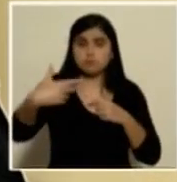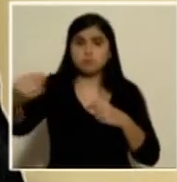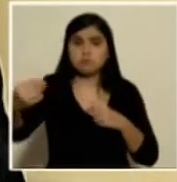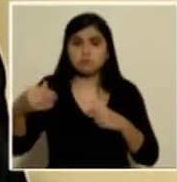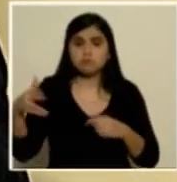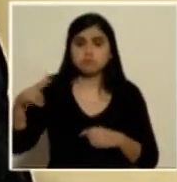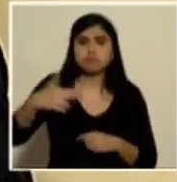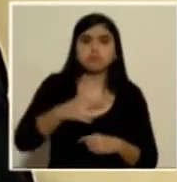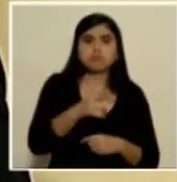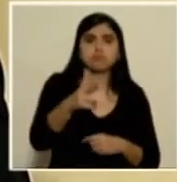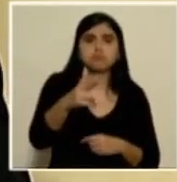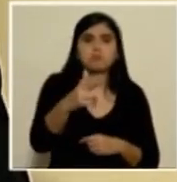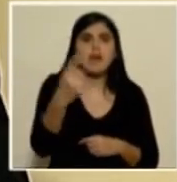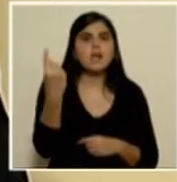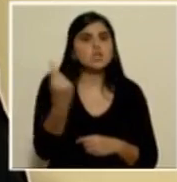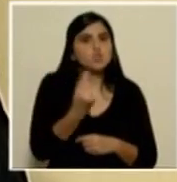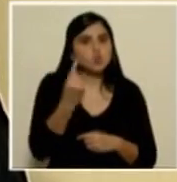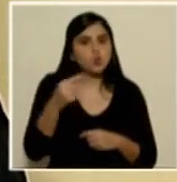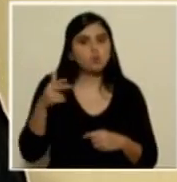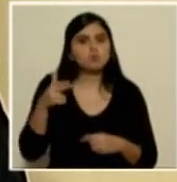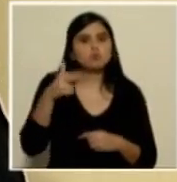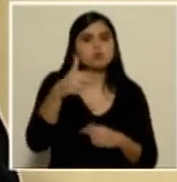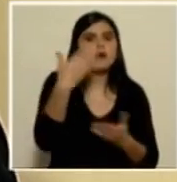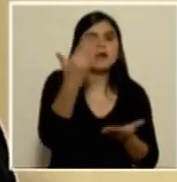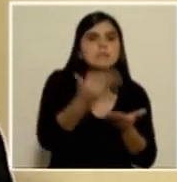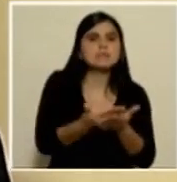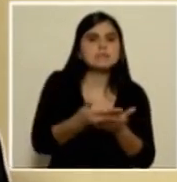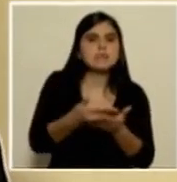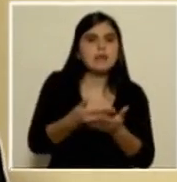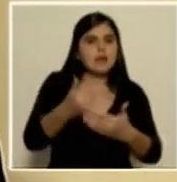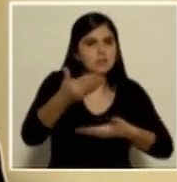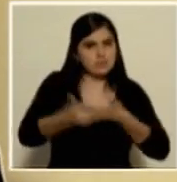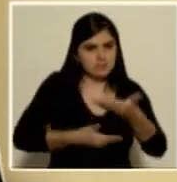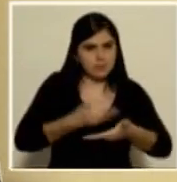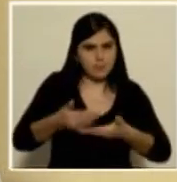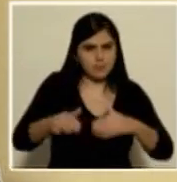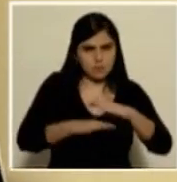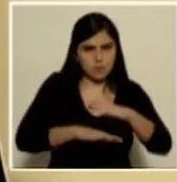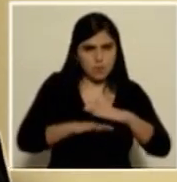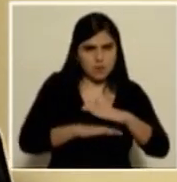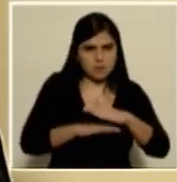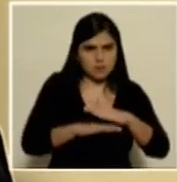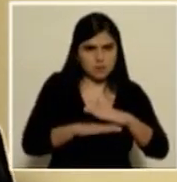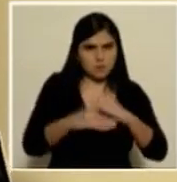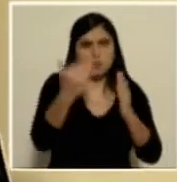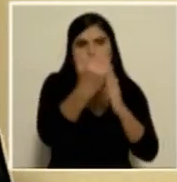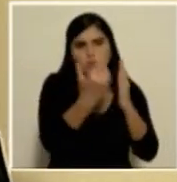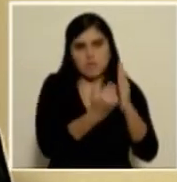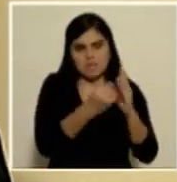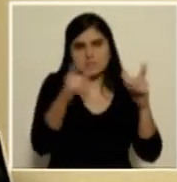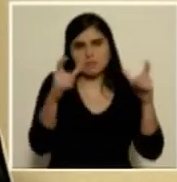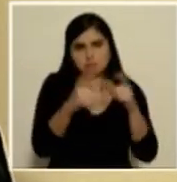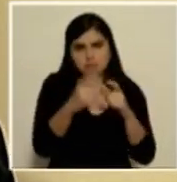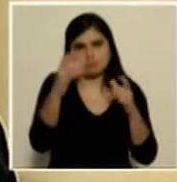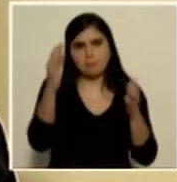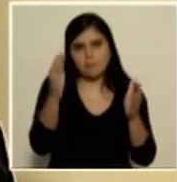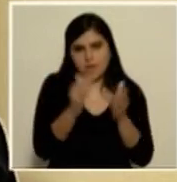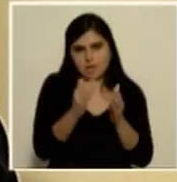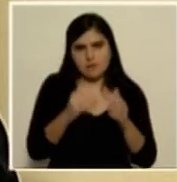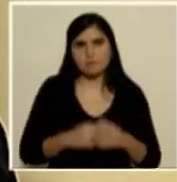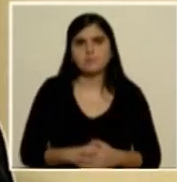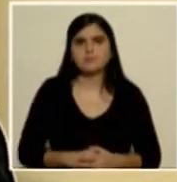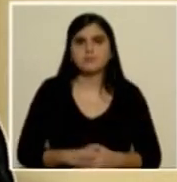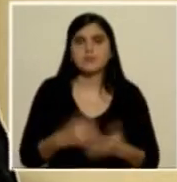solamente para ir a los lugares que están permitidos de funcionar, que en realidad pues es una lista reducida, como ya la indicó don Alexander Solís,